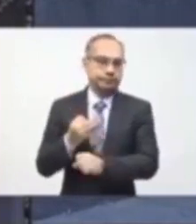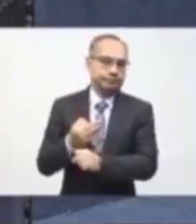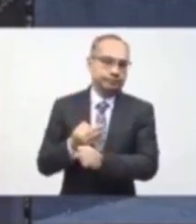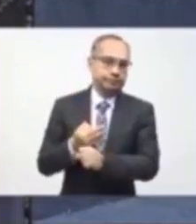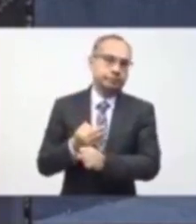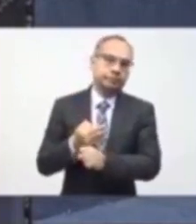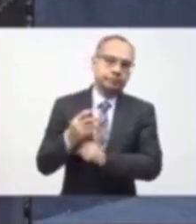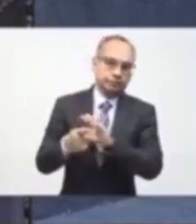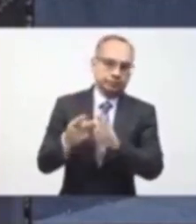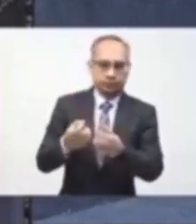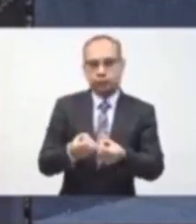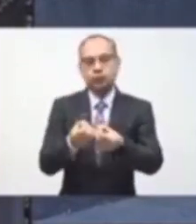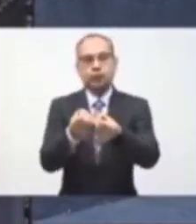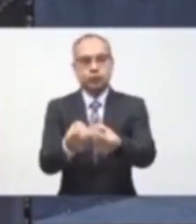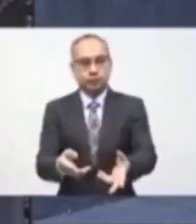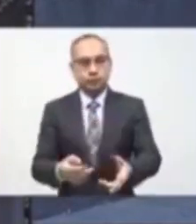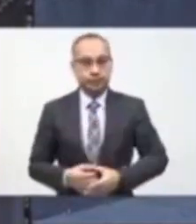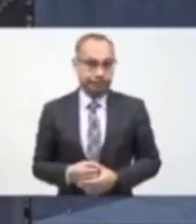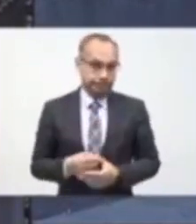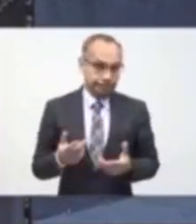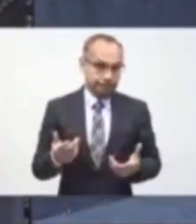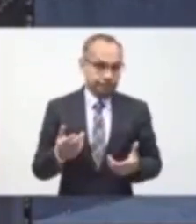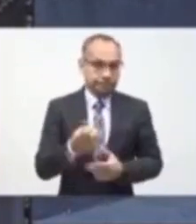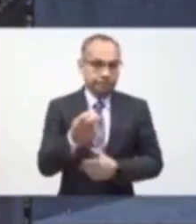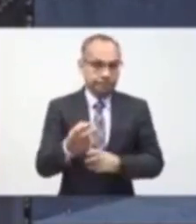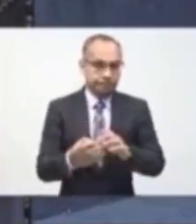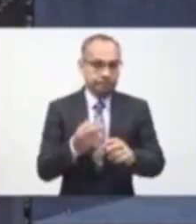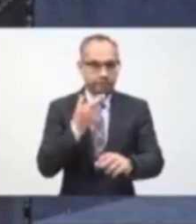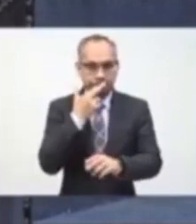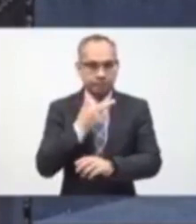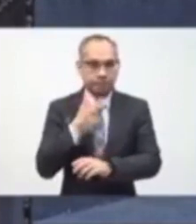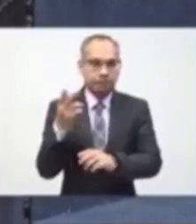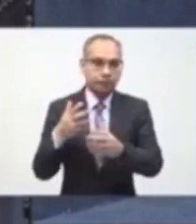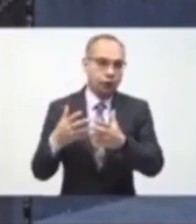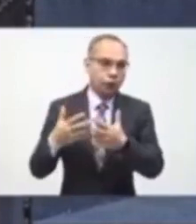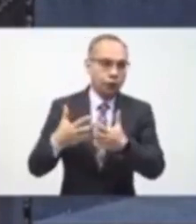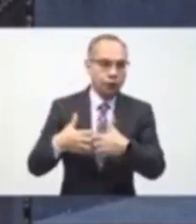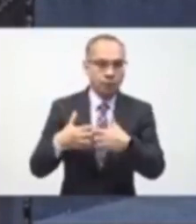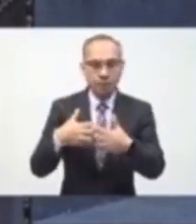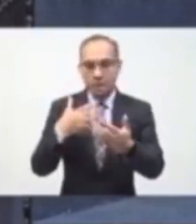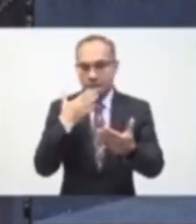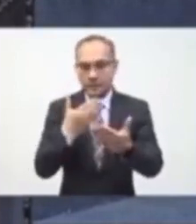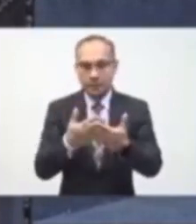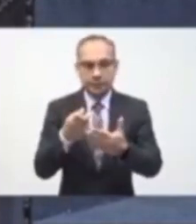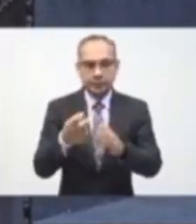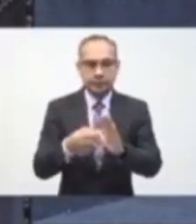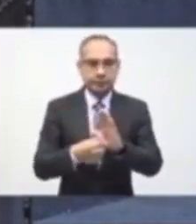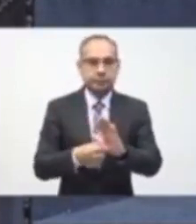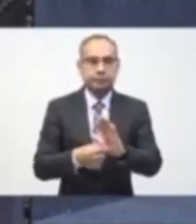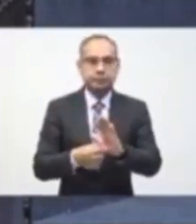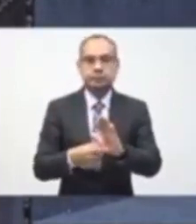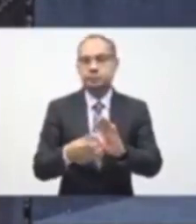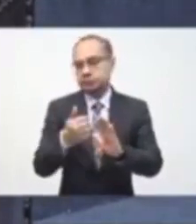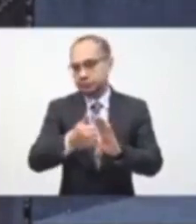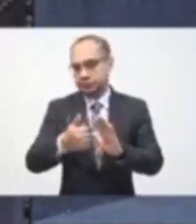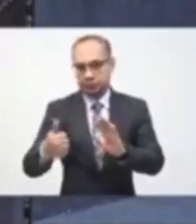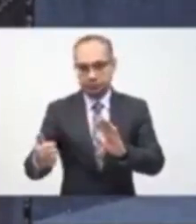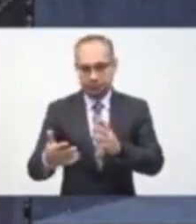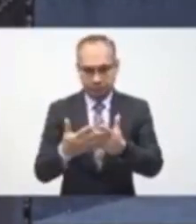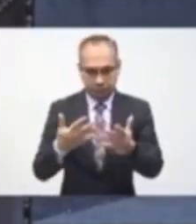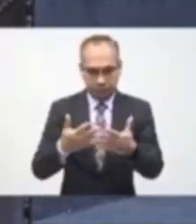de dominio el dictamen fue aprobado con 24 votos a favor y la abstención de las diputadas priistas